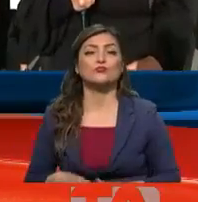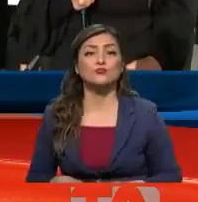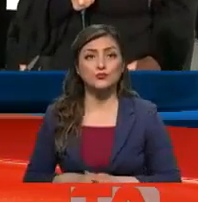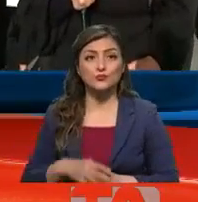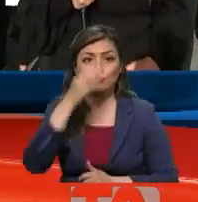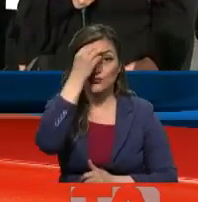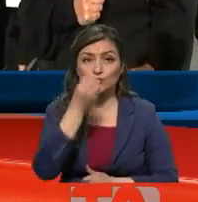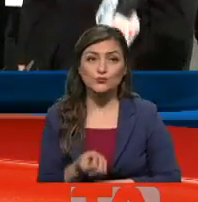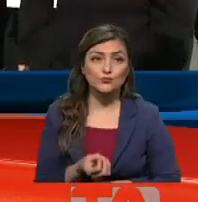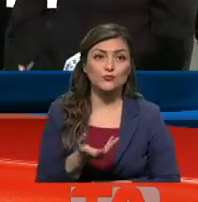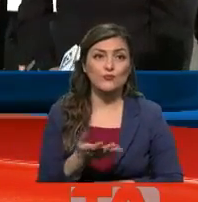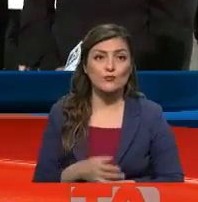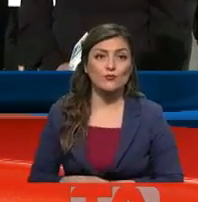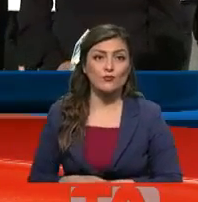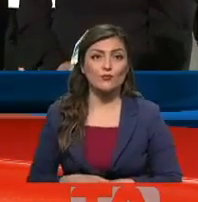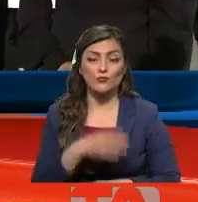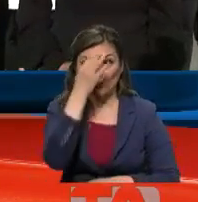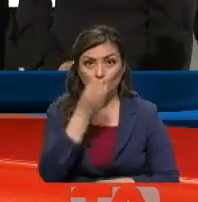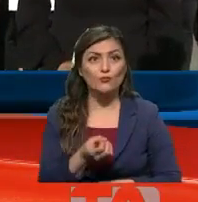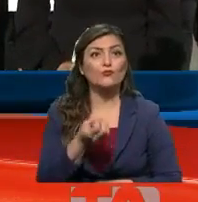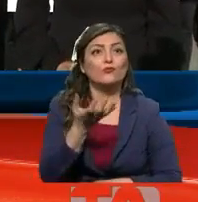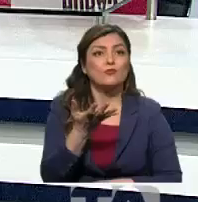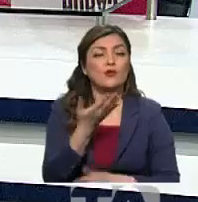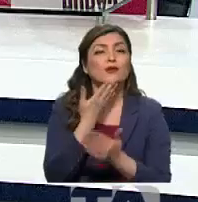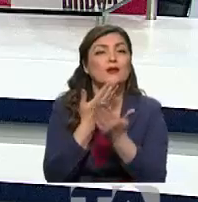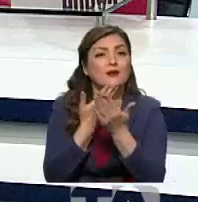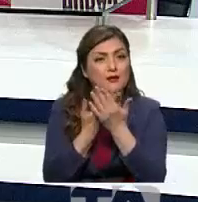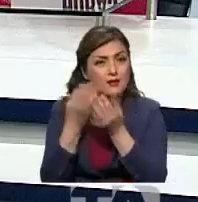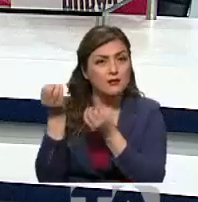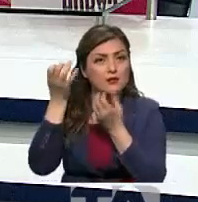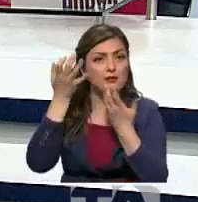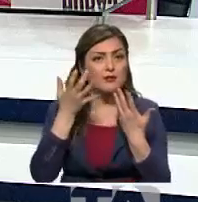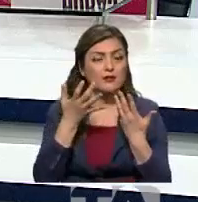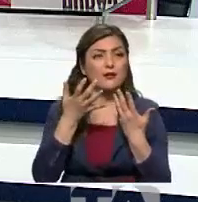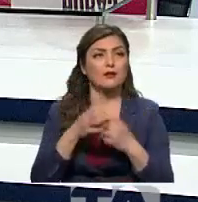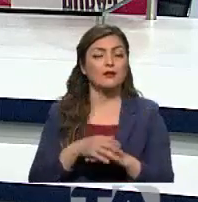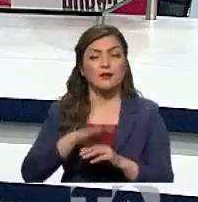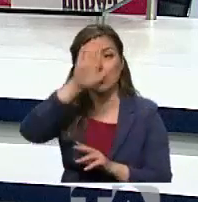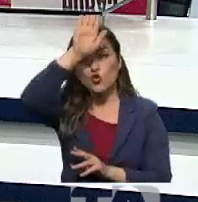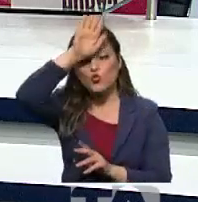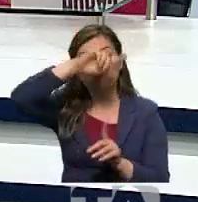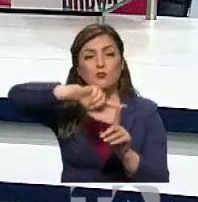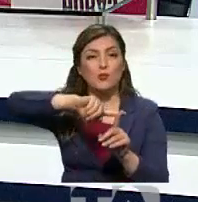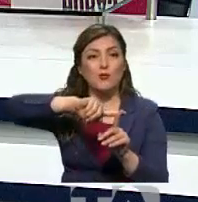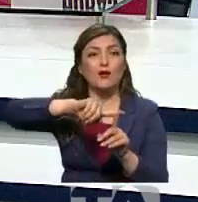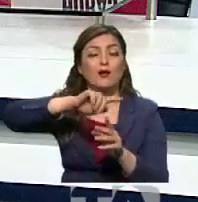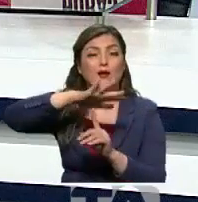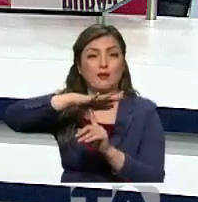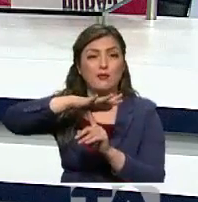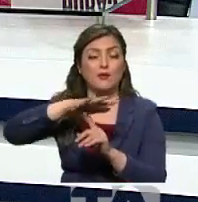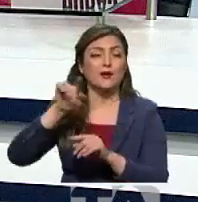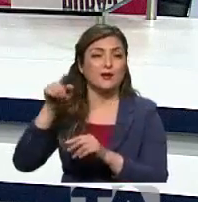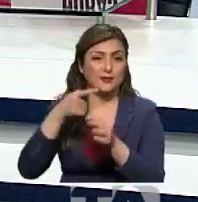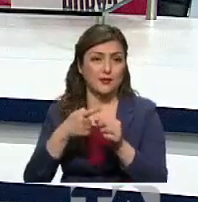7:52 a.m. Muy buenos días. Buenos días, Estefi, muchísimas gracias por ese reporte desde la Cruz del Papa en La Carolina, en el norte de